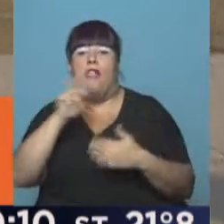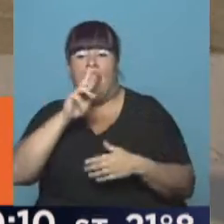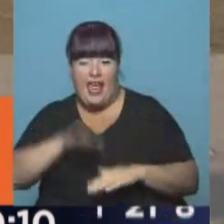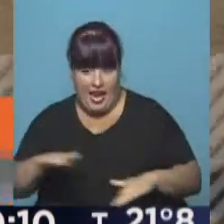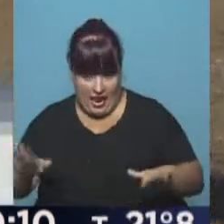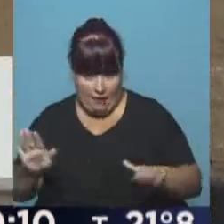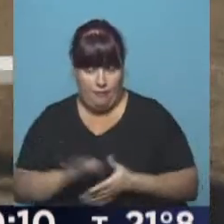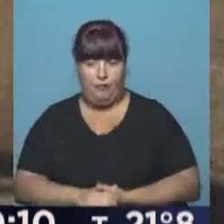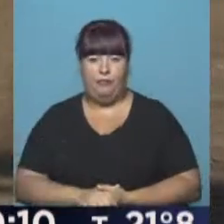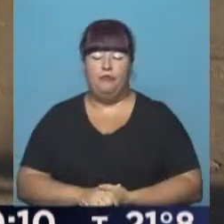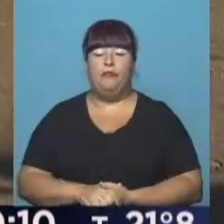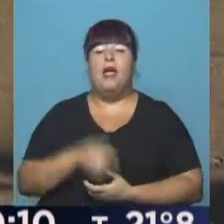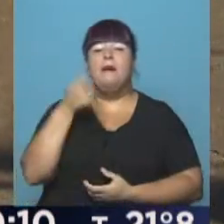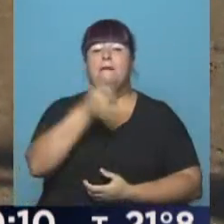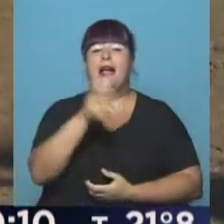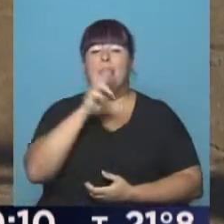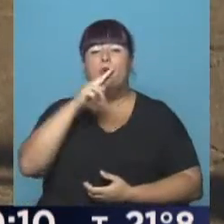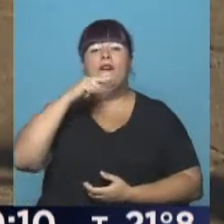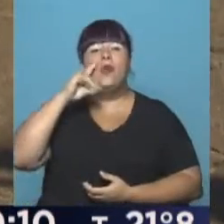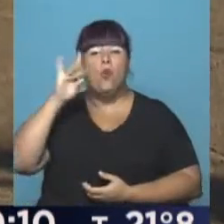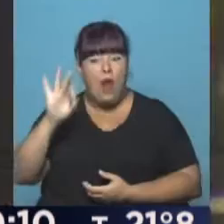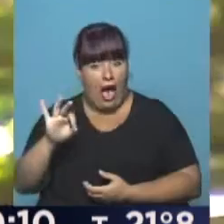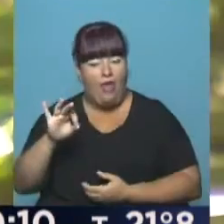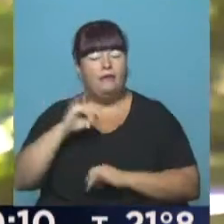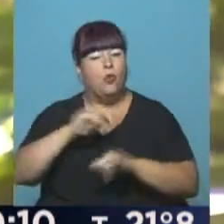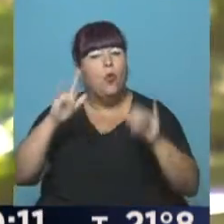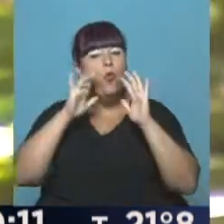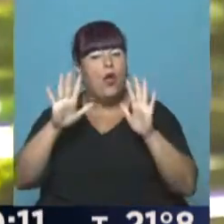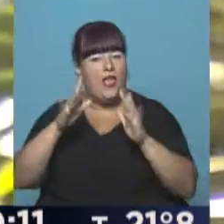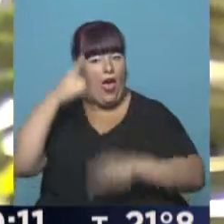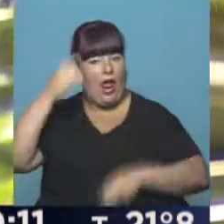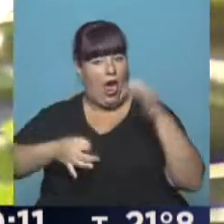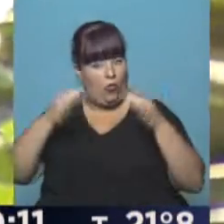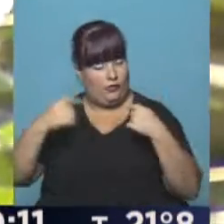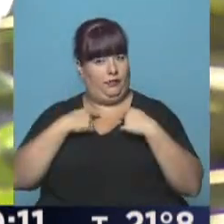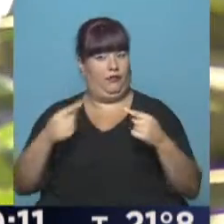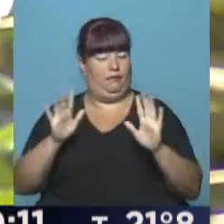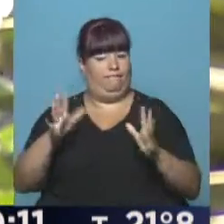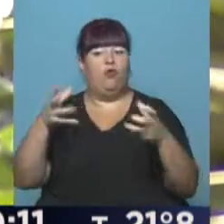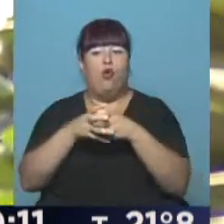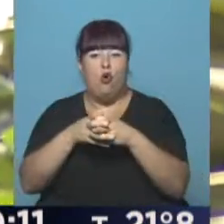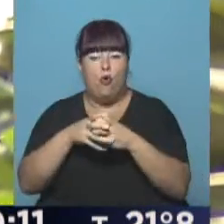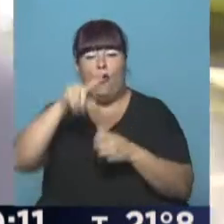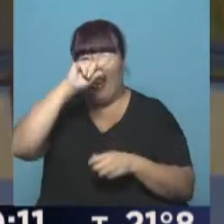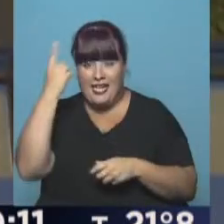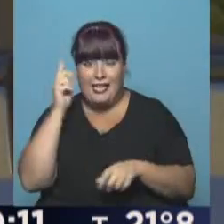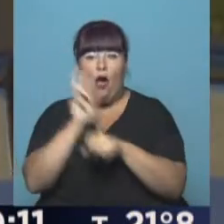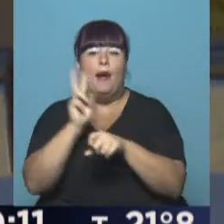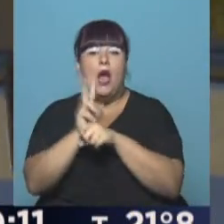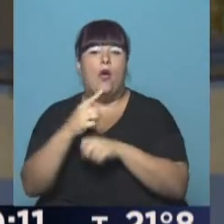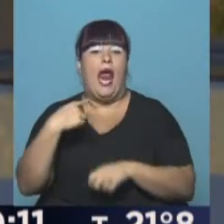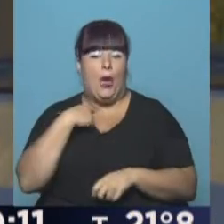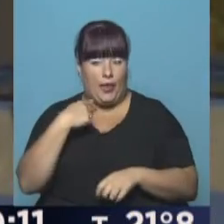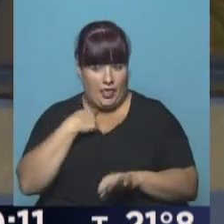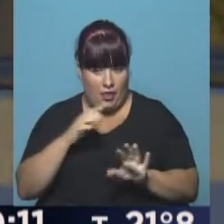niña el femicidio vinculado enciende una señal de alarma a la justicia y los organismos estatales de protección a las